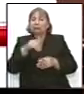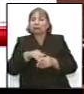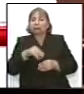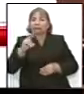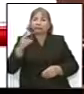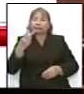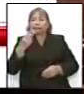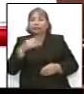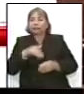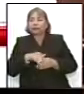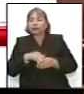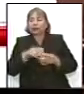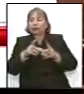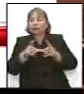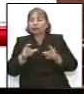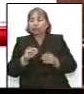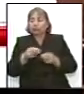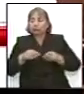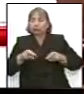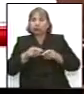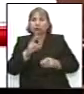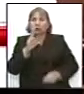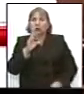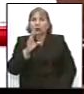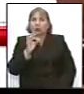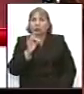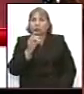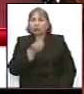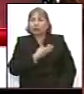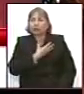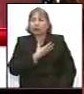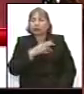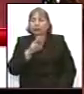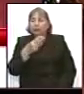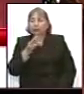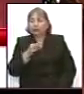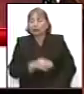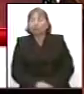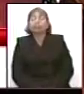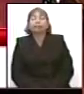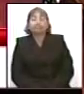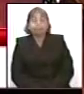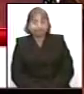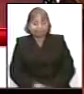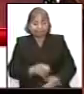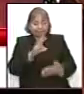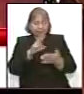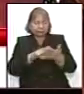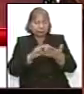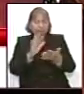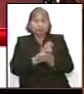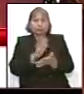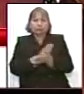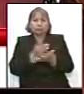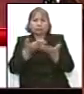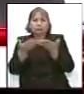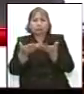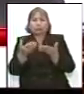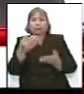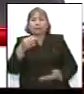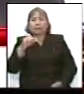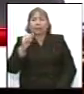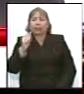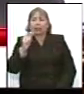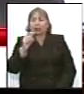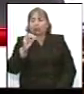segunda votación en la sesión del Pleno del 8 de mayo de 2019. Se va a dar lectura a un documento remitido por el congresista Guía Pianto,